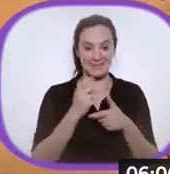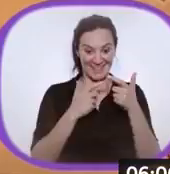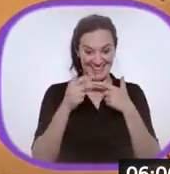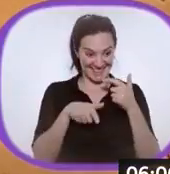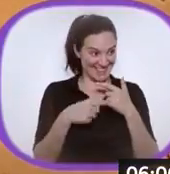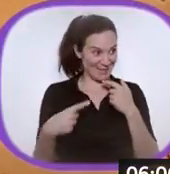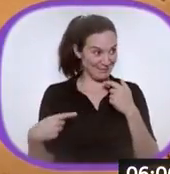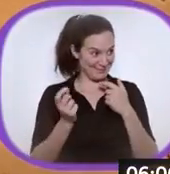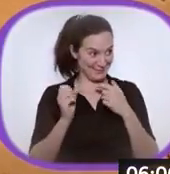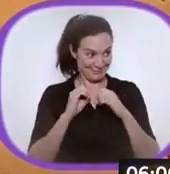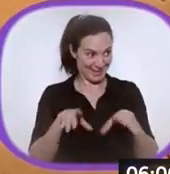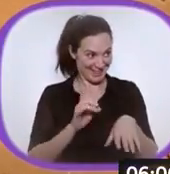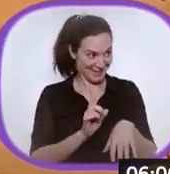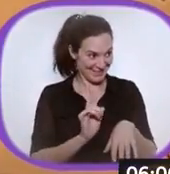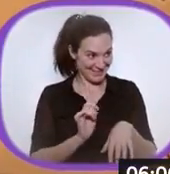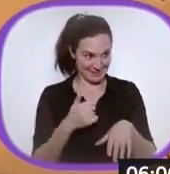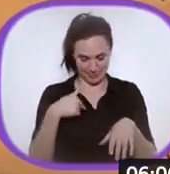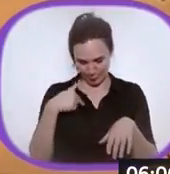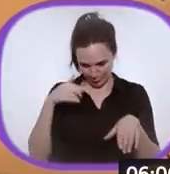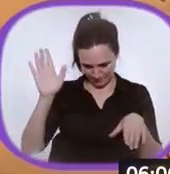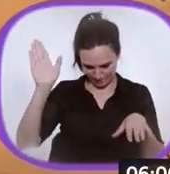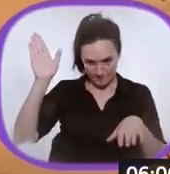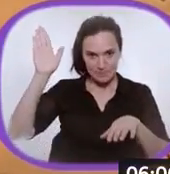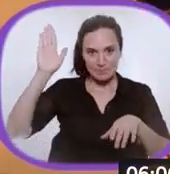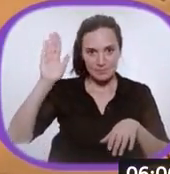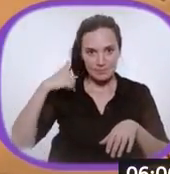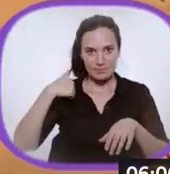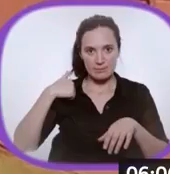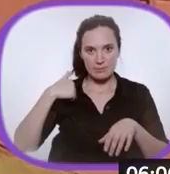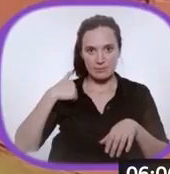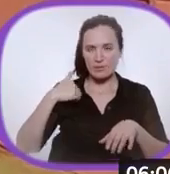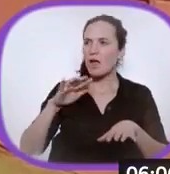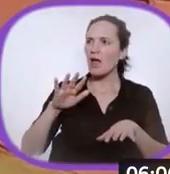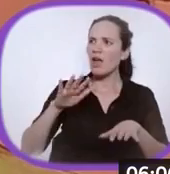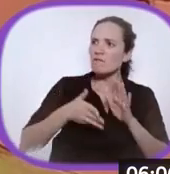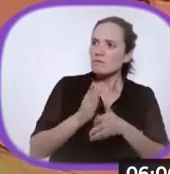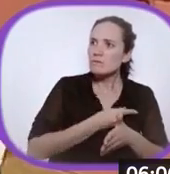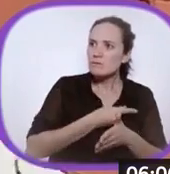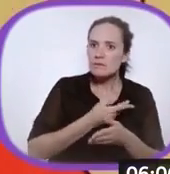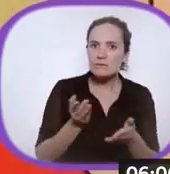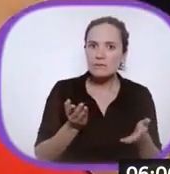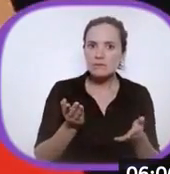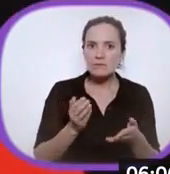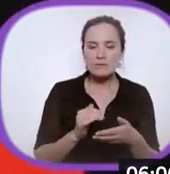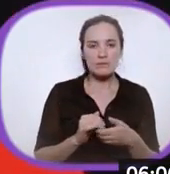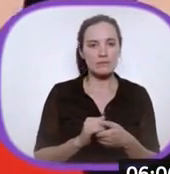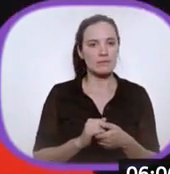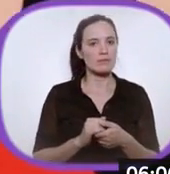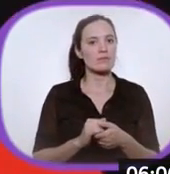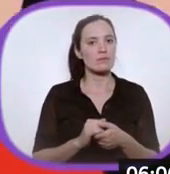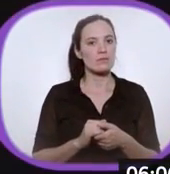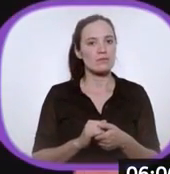¿Qué te parece esto? Nada mal. Es mi turno. Oye, ¿a dónde vas?